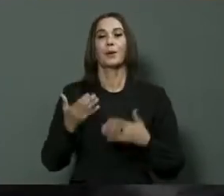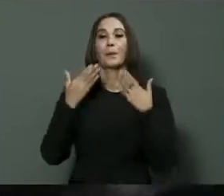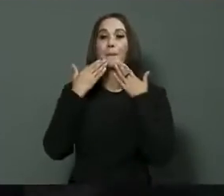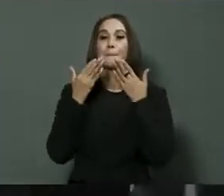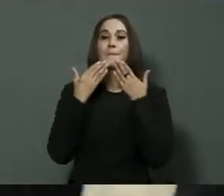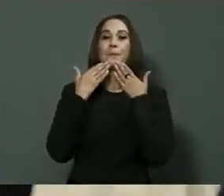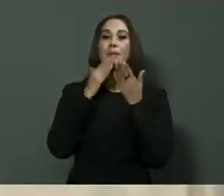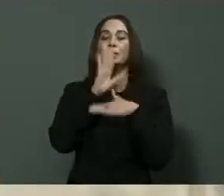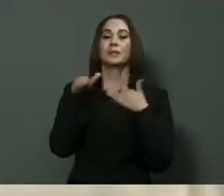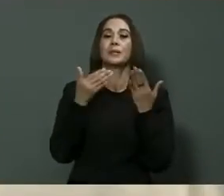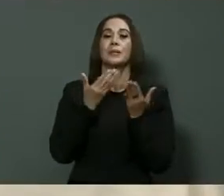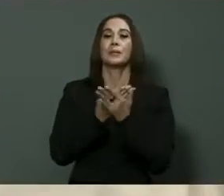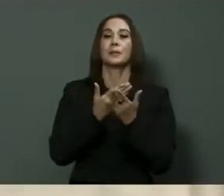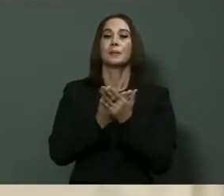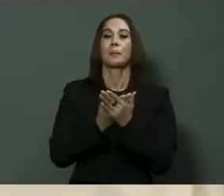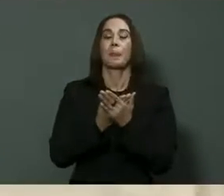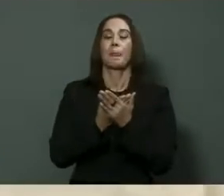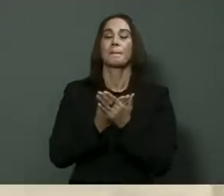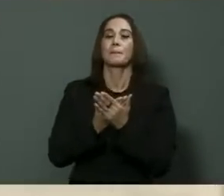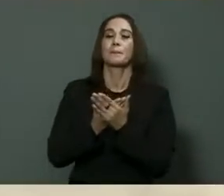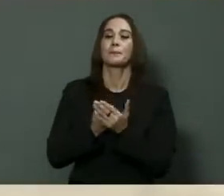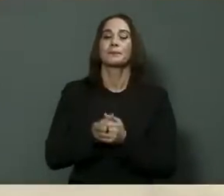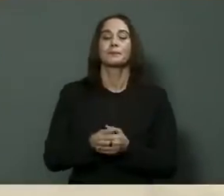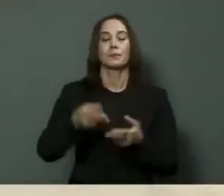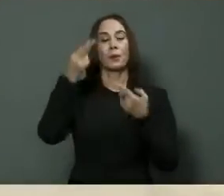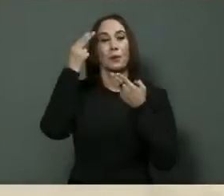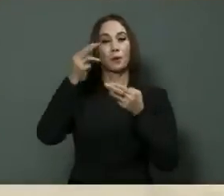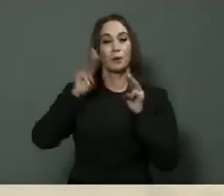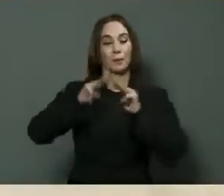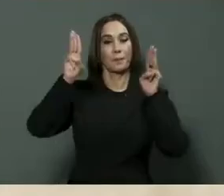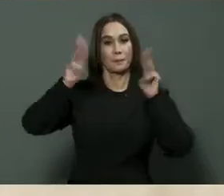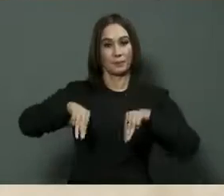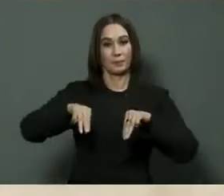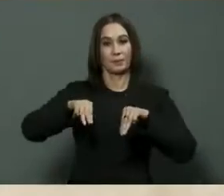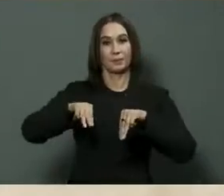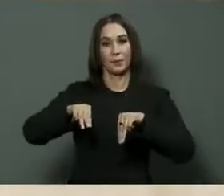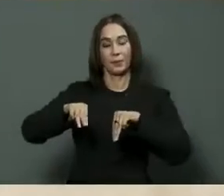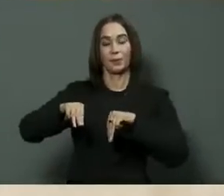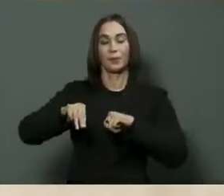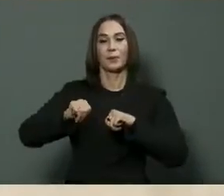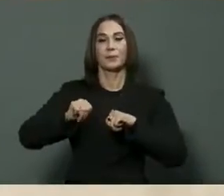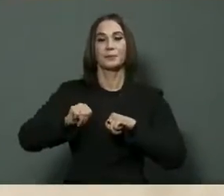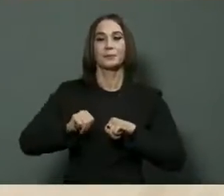Muchísimas gracias. Jesús Félix, honorable señor ministro Neney Cabrera.